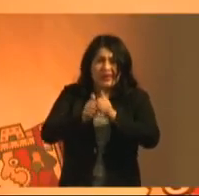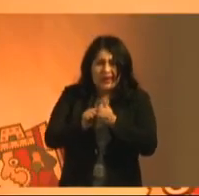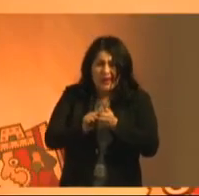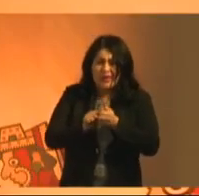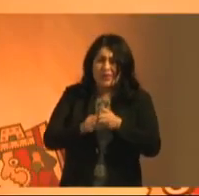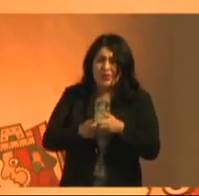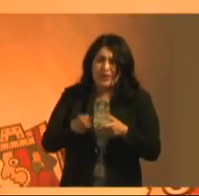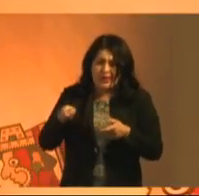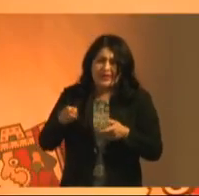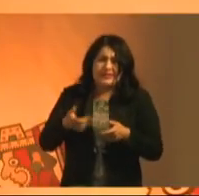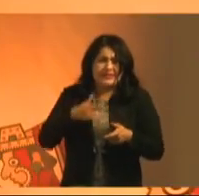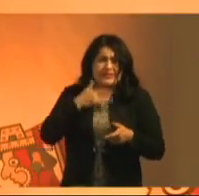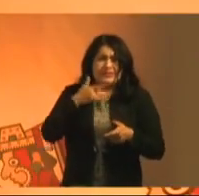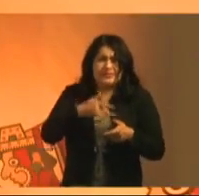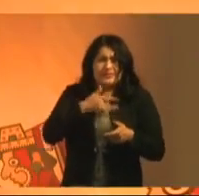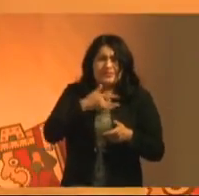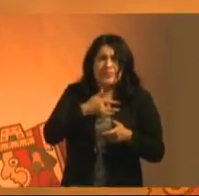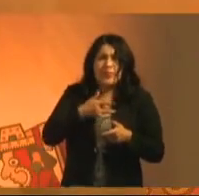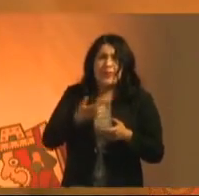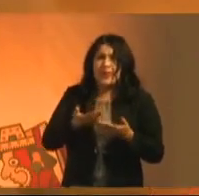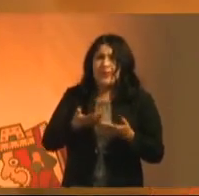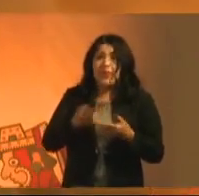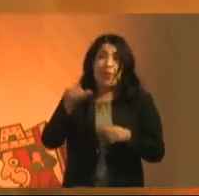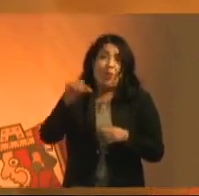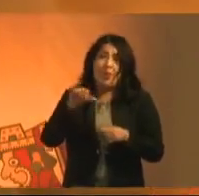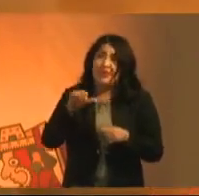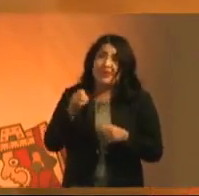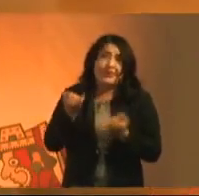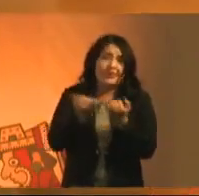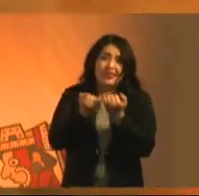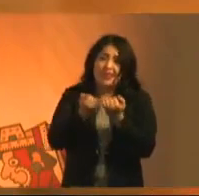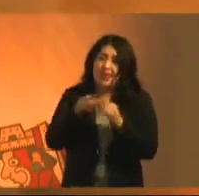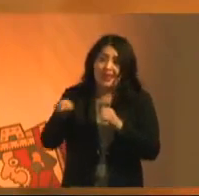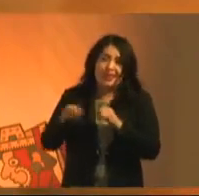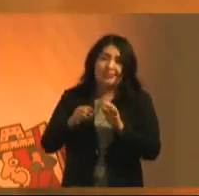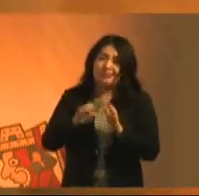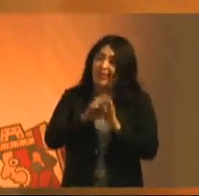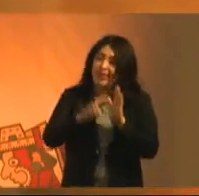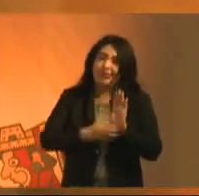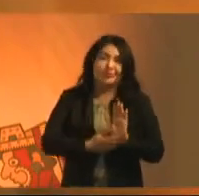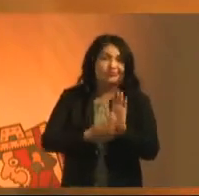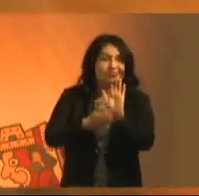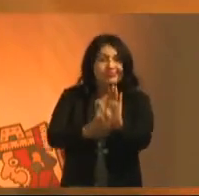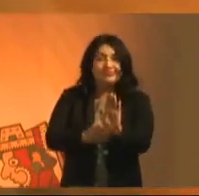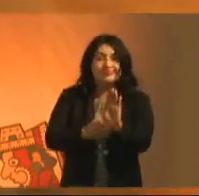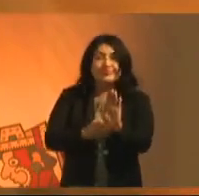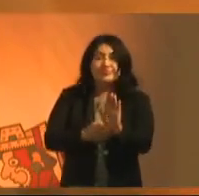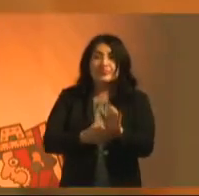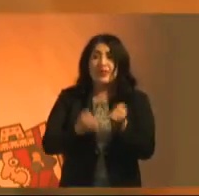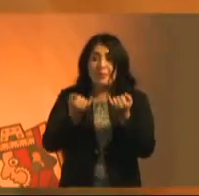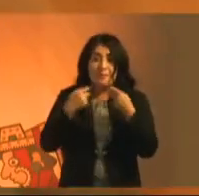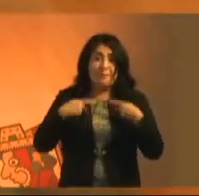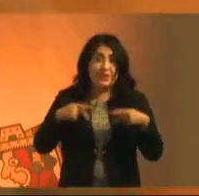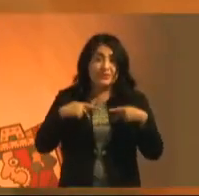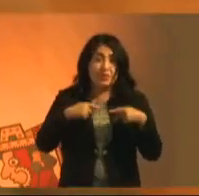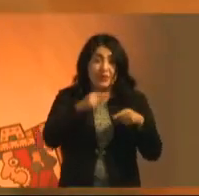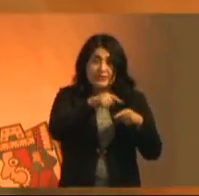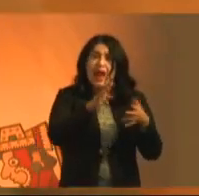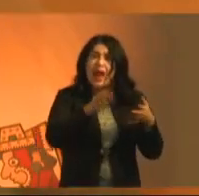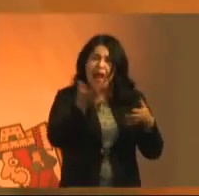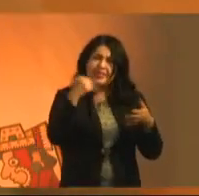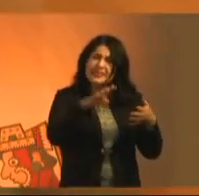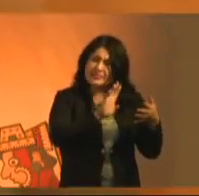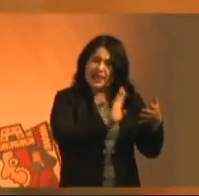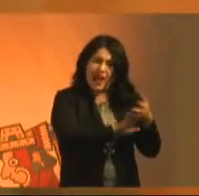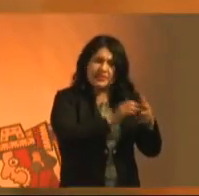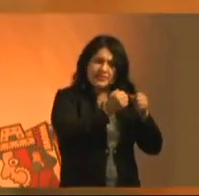que yo creo que hoy sería seguiría siendo un ejemplo y los presos podrían salir de sus celdas